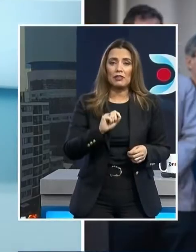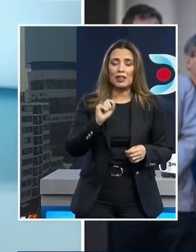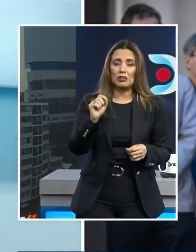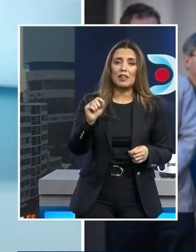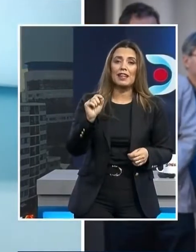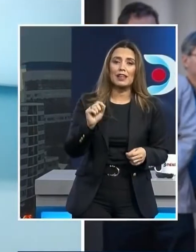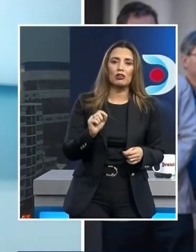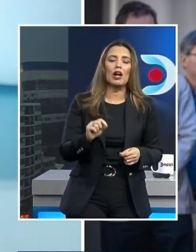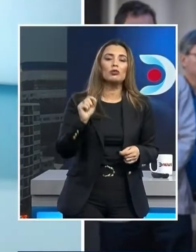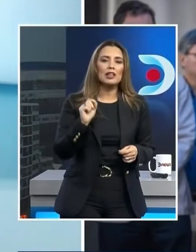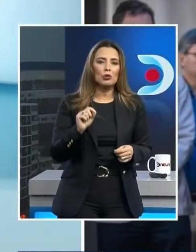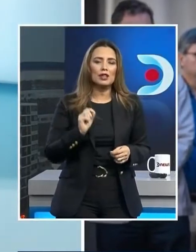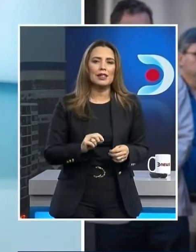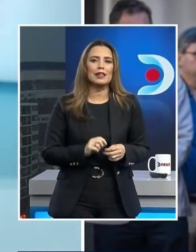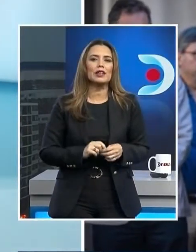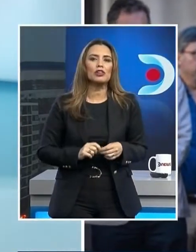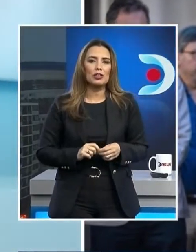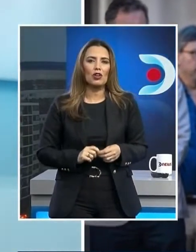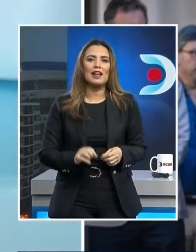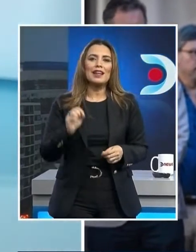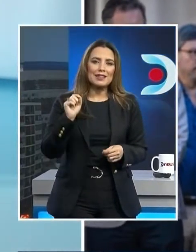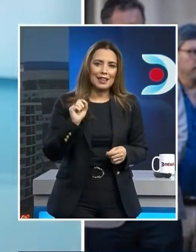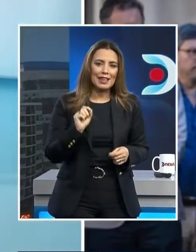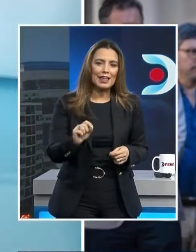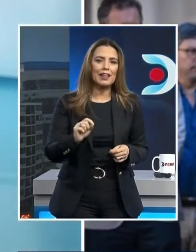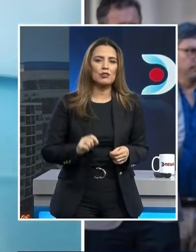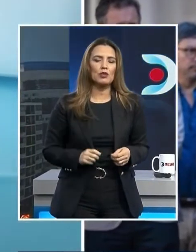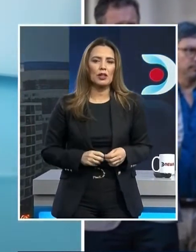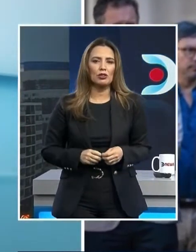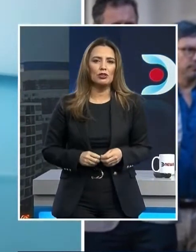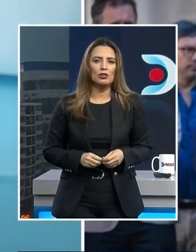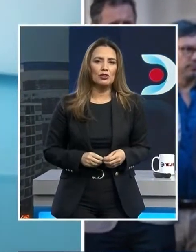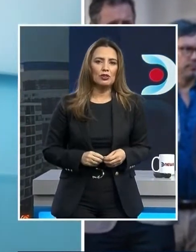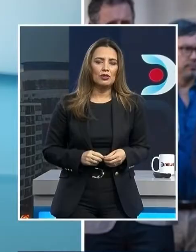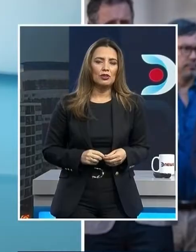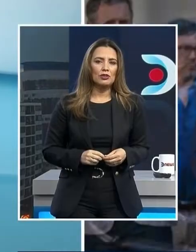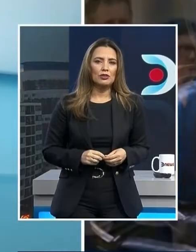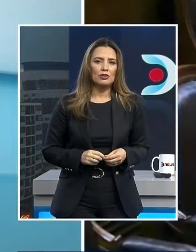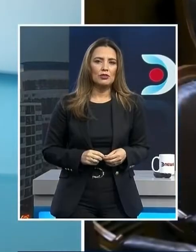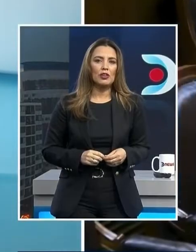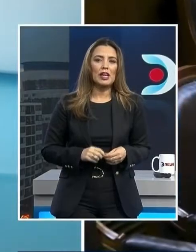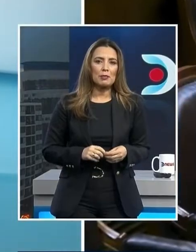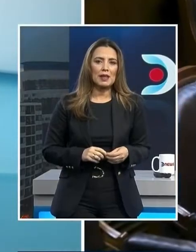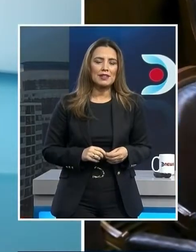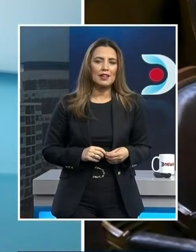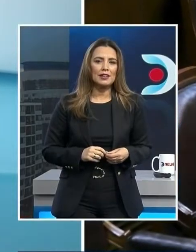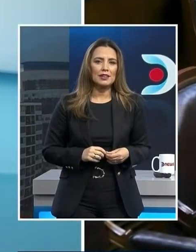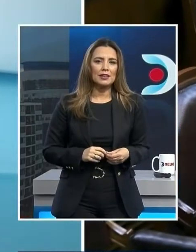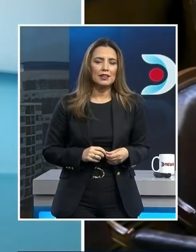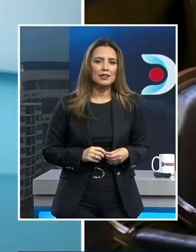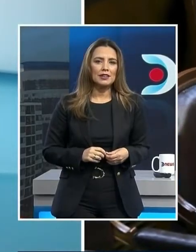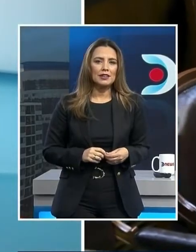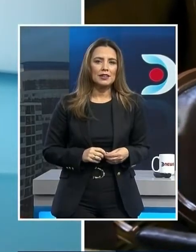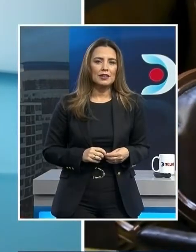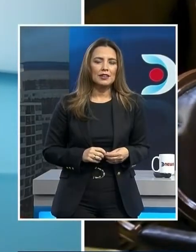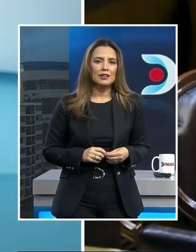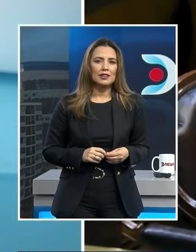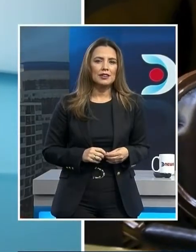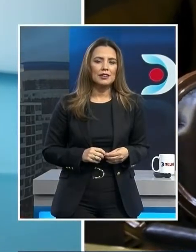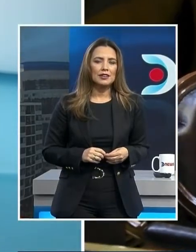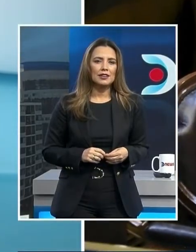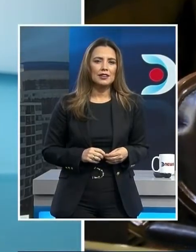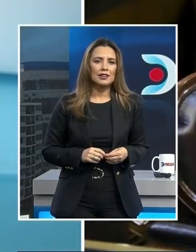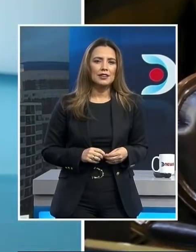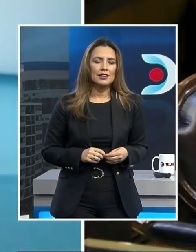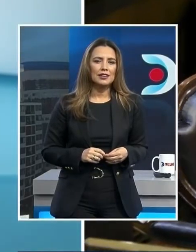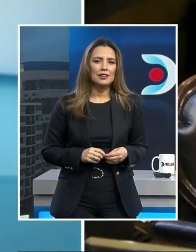y sus calificaciones de la gestión. ¿A usted le gustaría que Carolina Toá saliera de su cargo? A mí me gustaría que Carolina